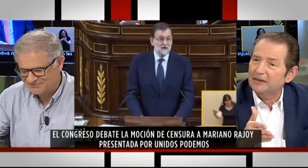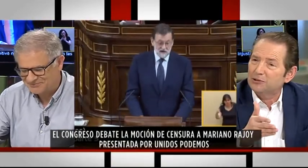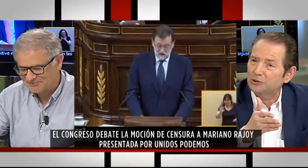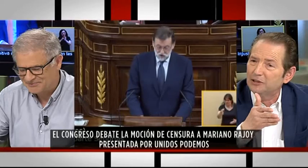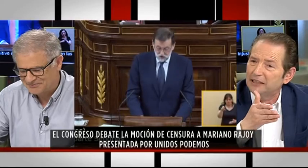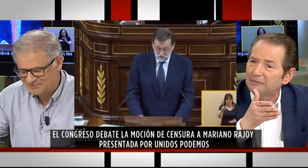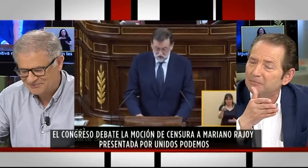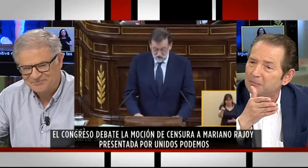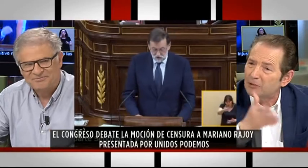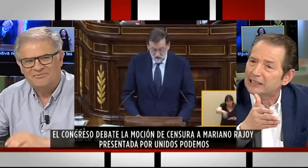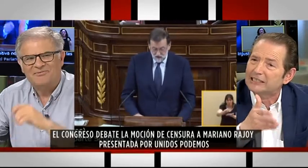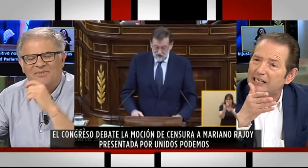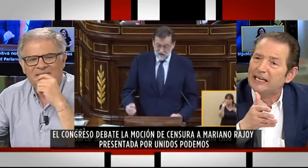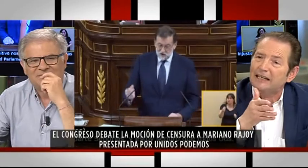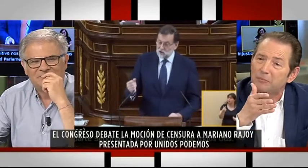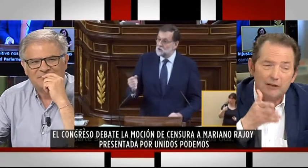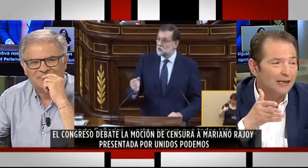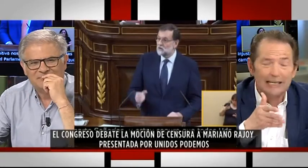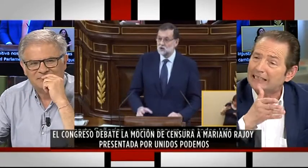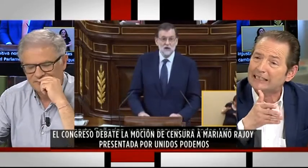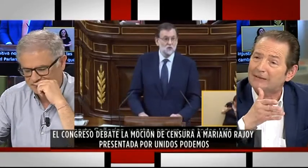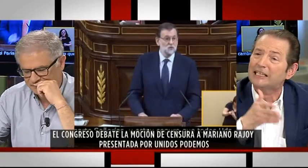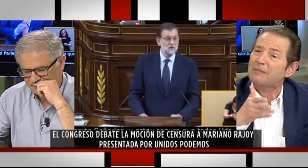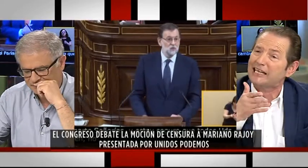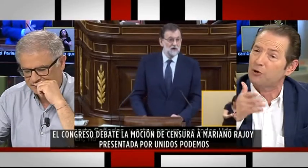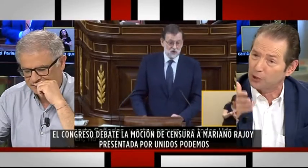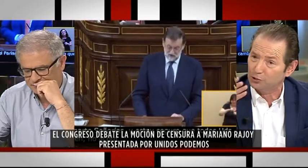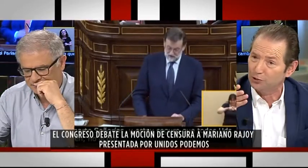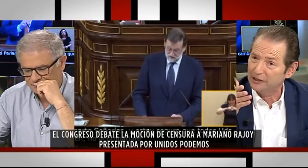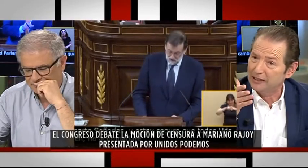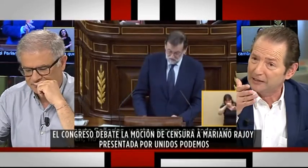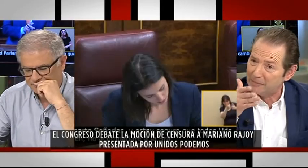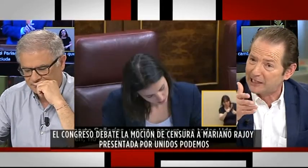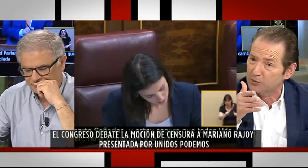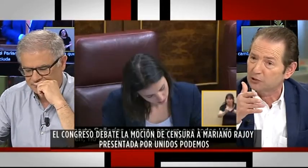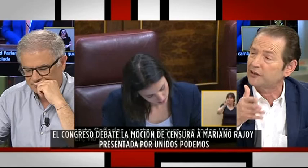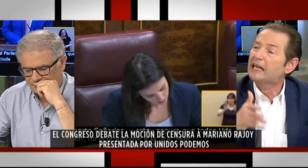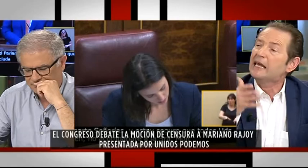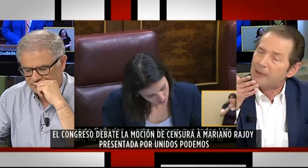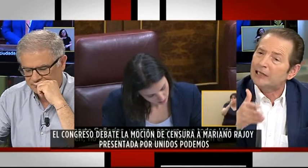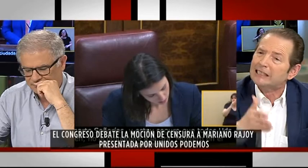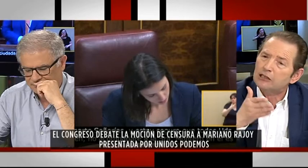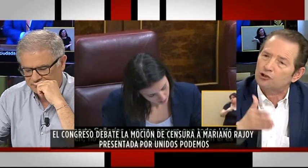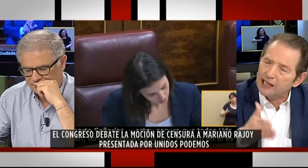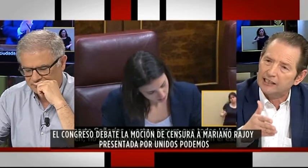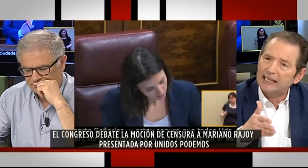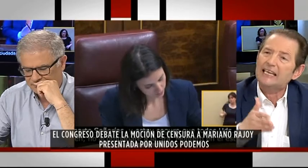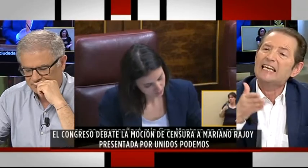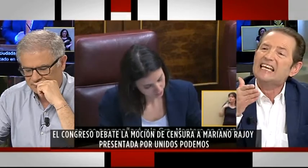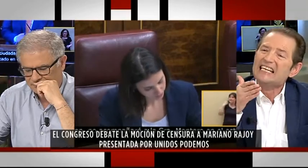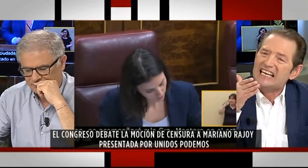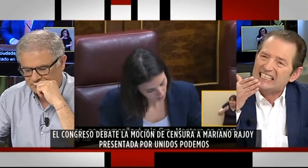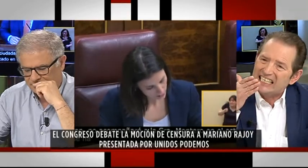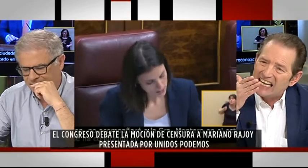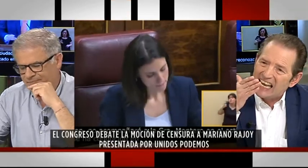esto pablo iglesias tenía miedo de que la crisis se acabase demasiado pronto demasiado pronto es decir con un mensaje es consciente de que